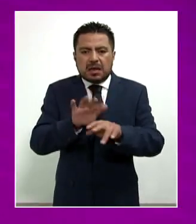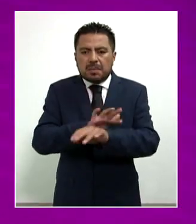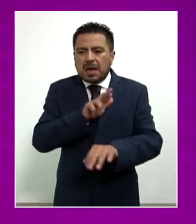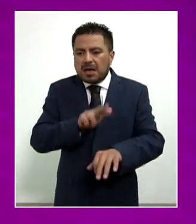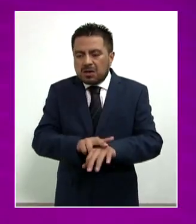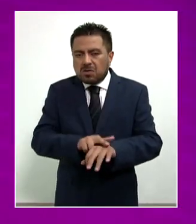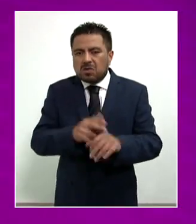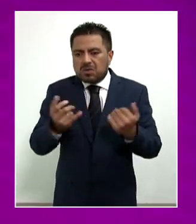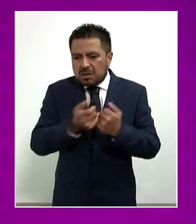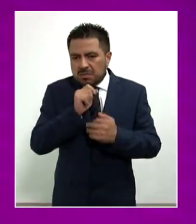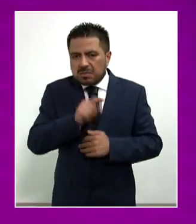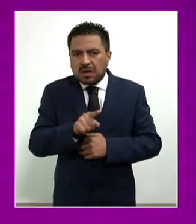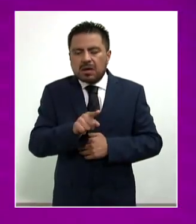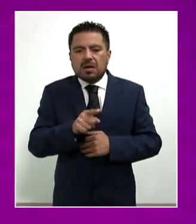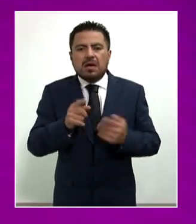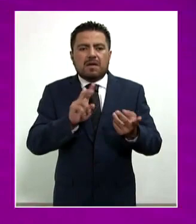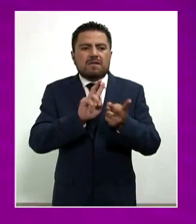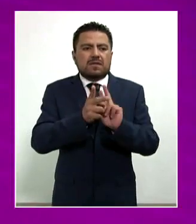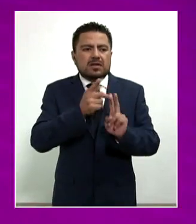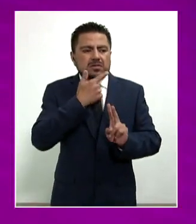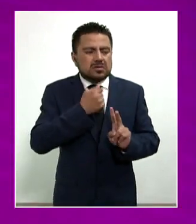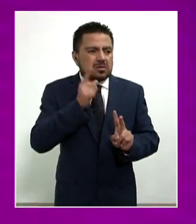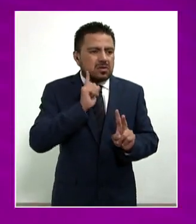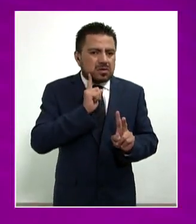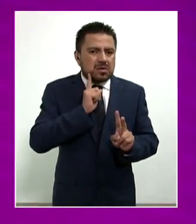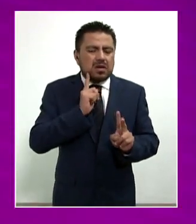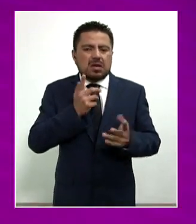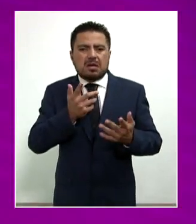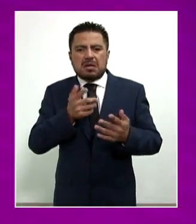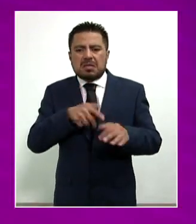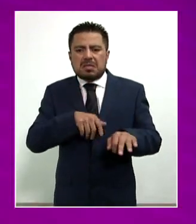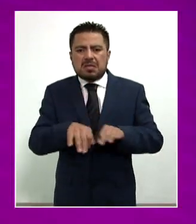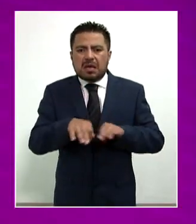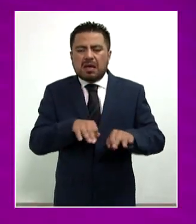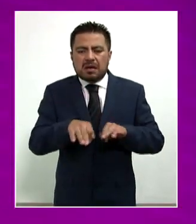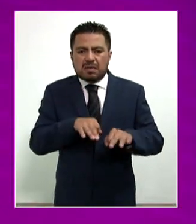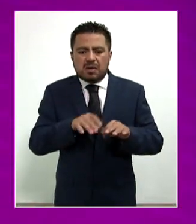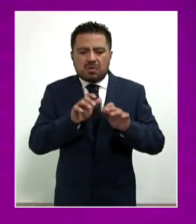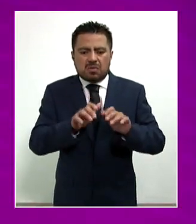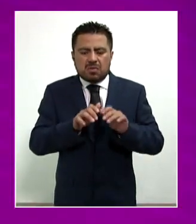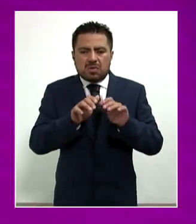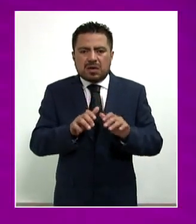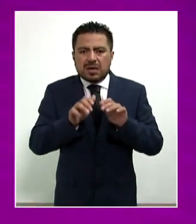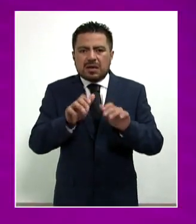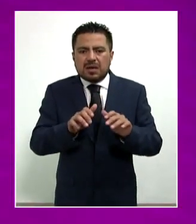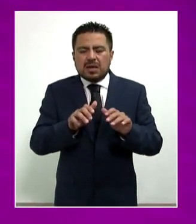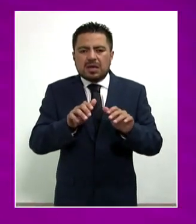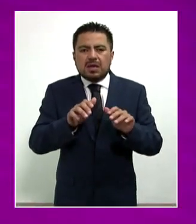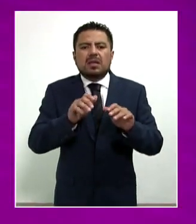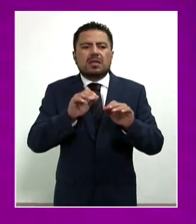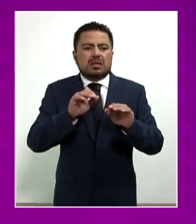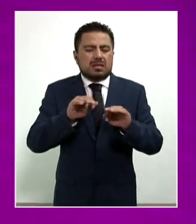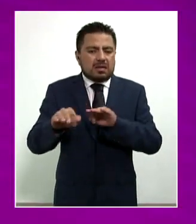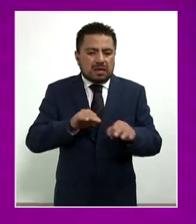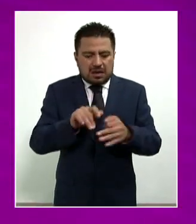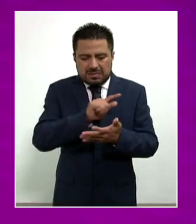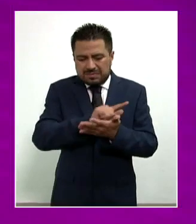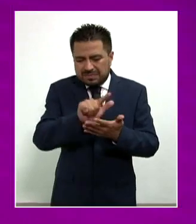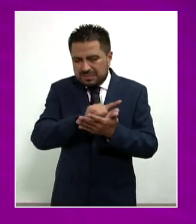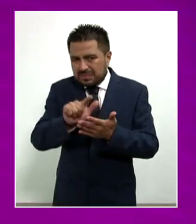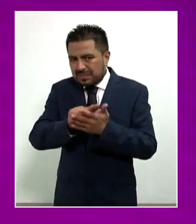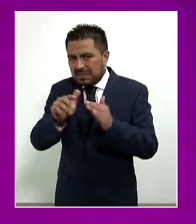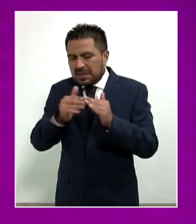mayor, al vecino. O sea, el trabajo de cuidado y el trabajo doméstico que